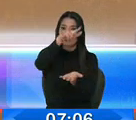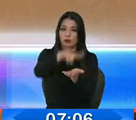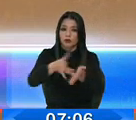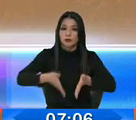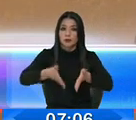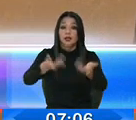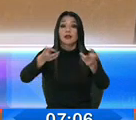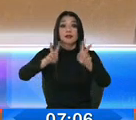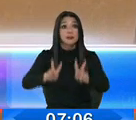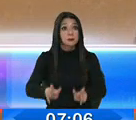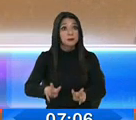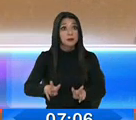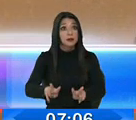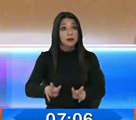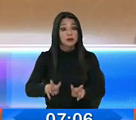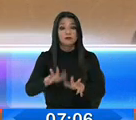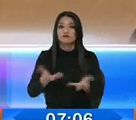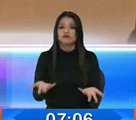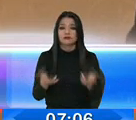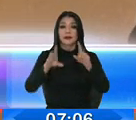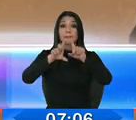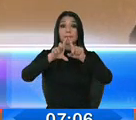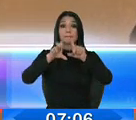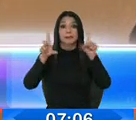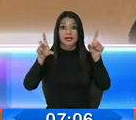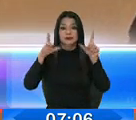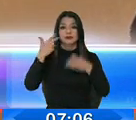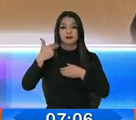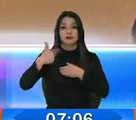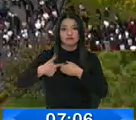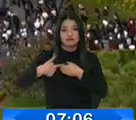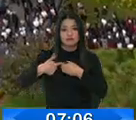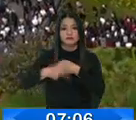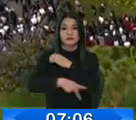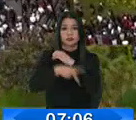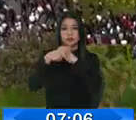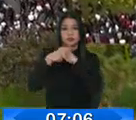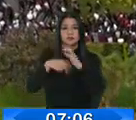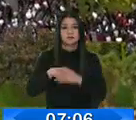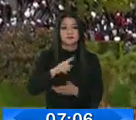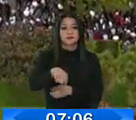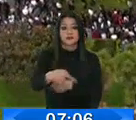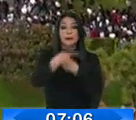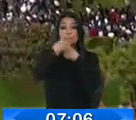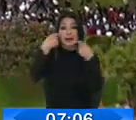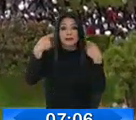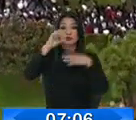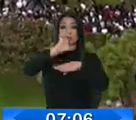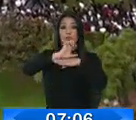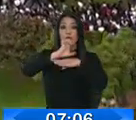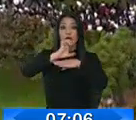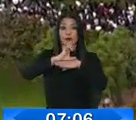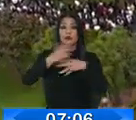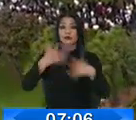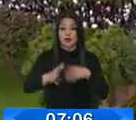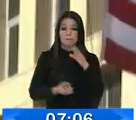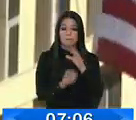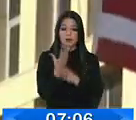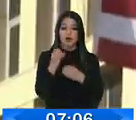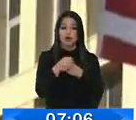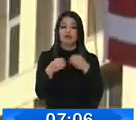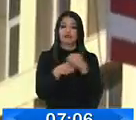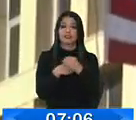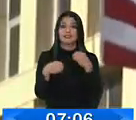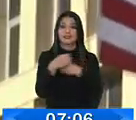y también en sectores como el gas y el petróleo. Para marzo, en Ecuador se abrirá una oficina de la Agencia de